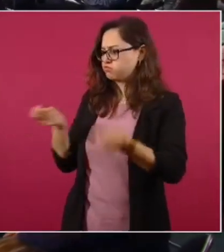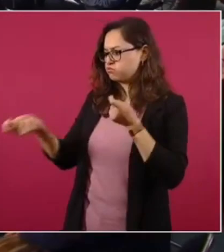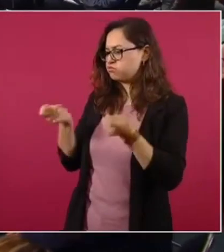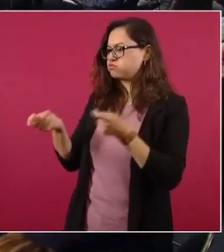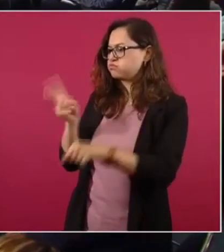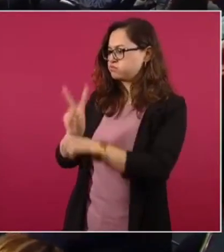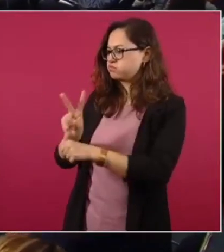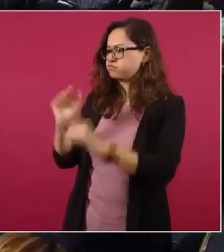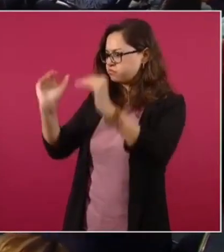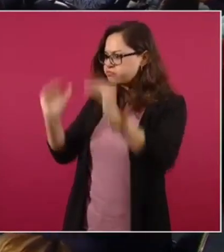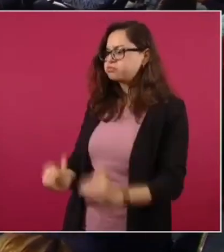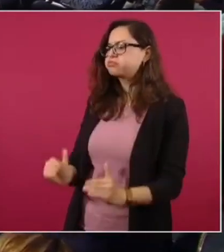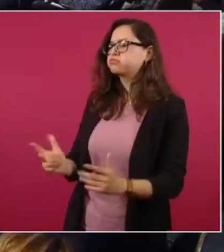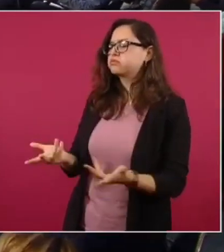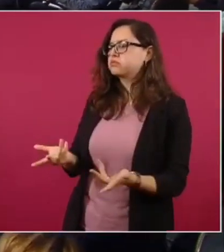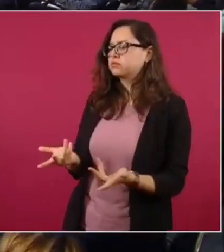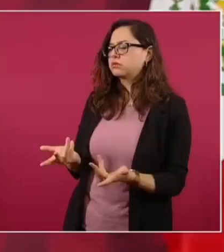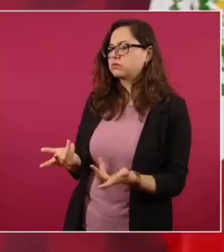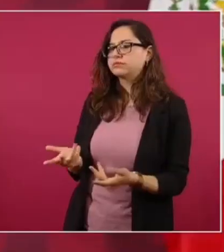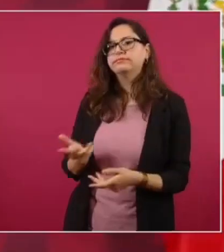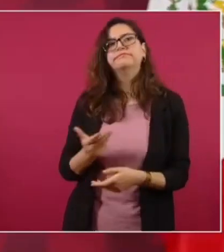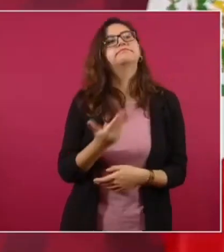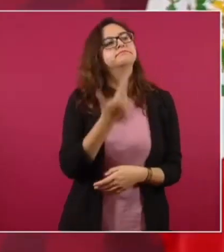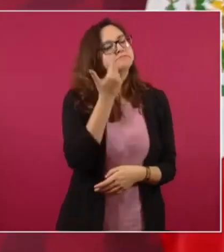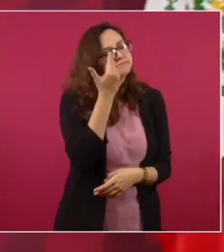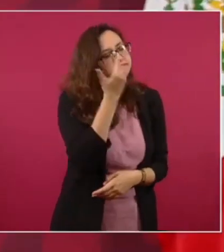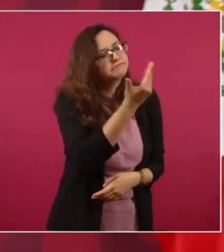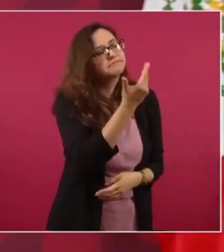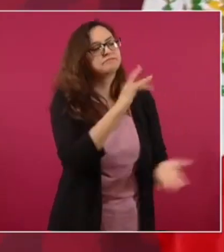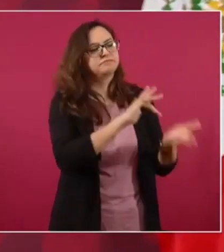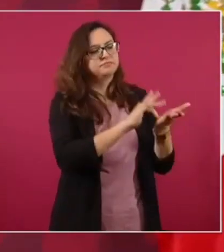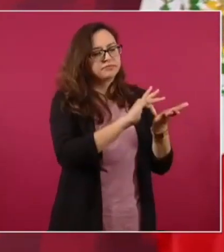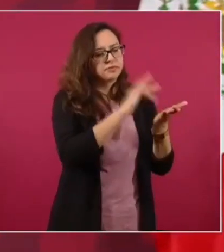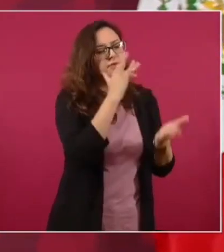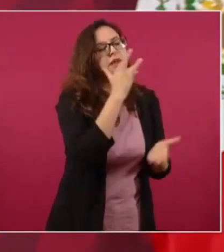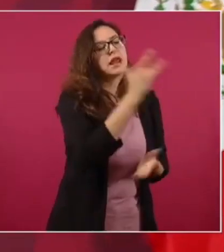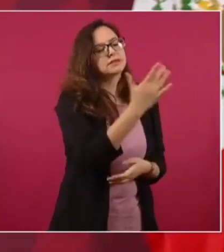hacerse cargo de estos asuntos, y le dijimos que no,